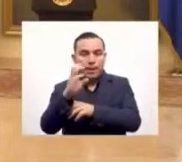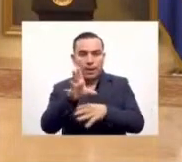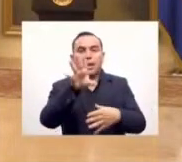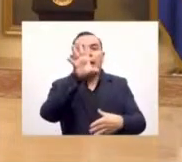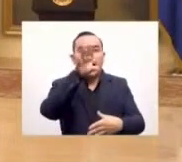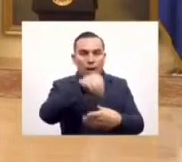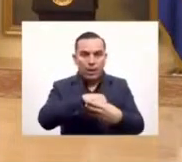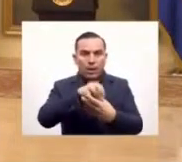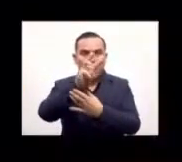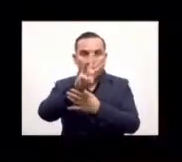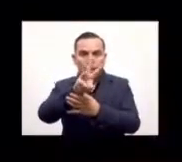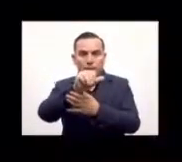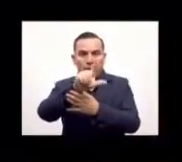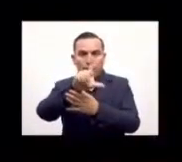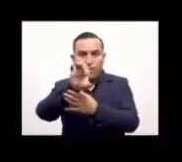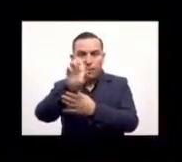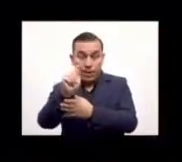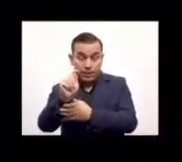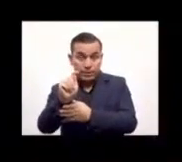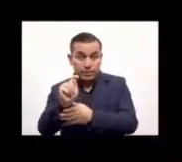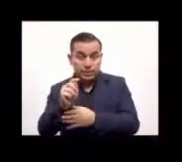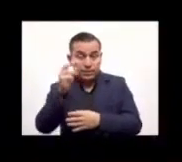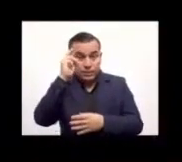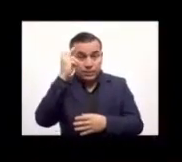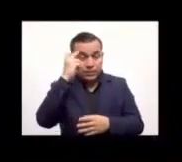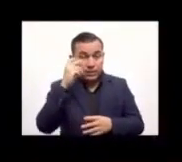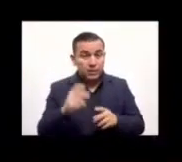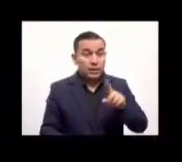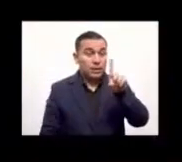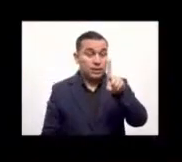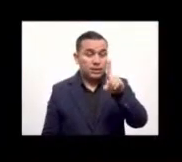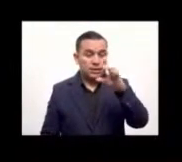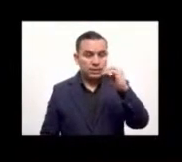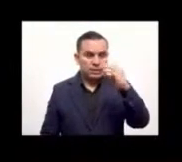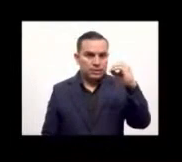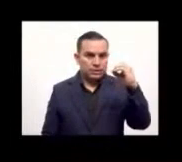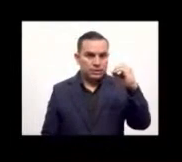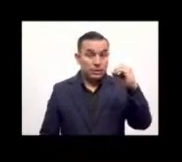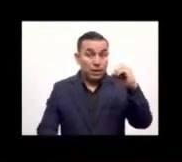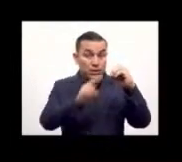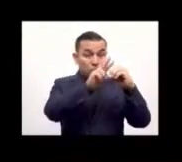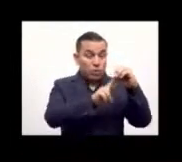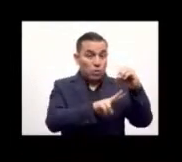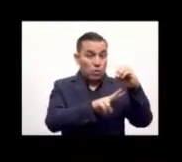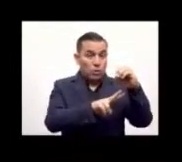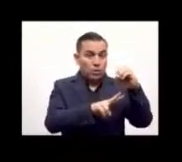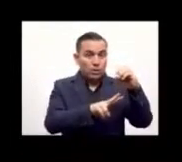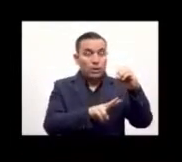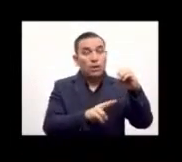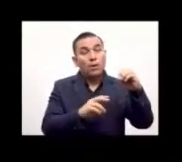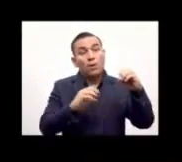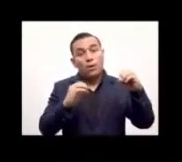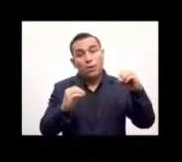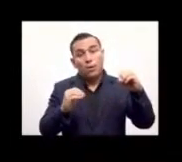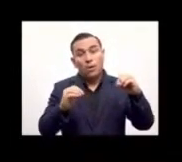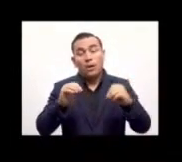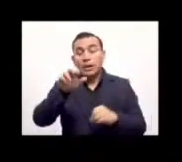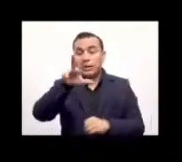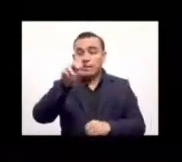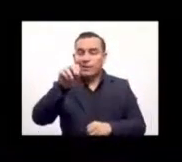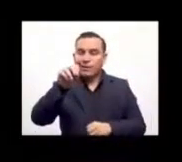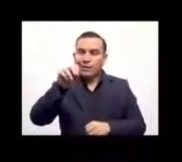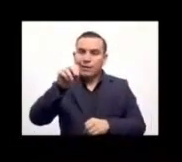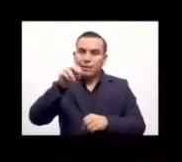¿no? En el momento en que se toman decisiones en un Spaces, en inglés, antes de comentarlo en